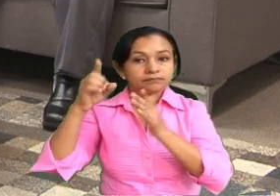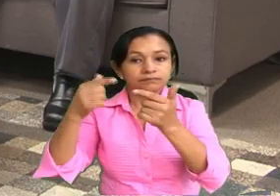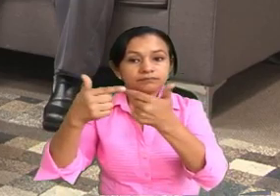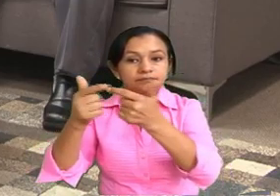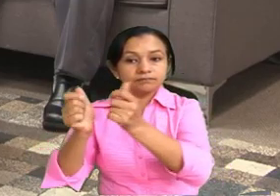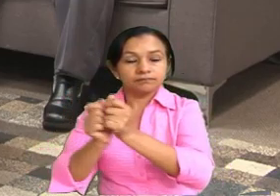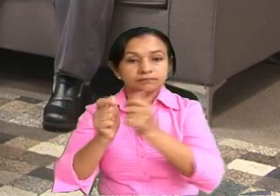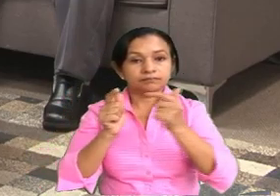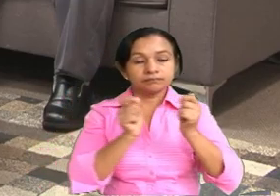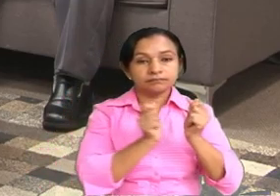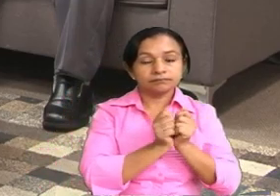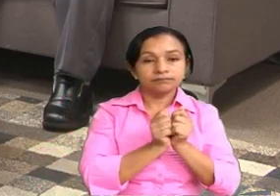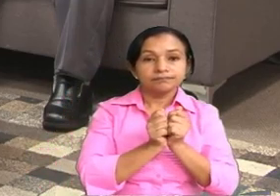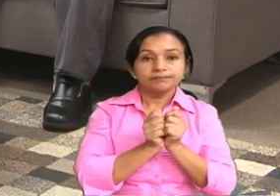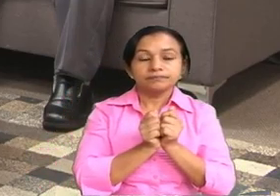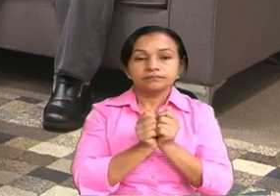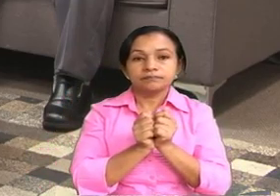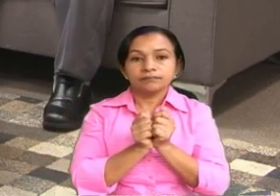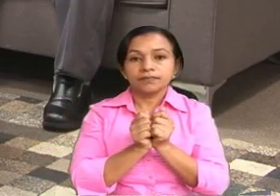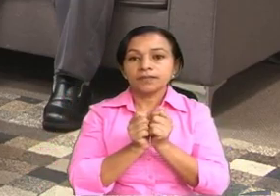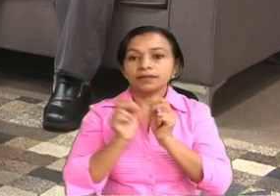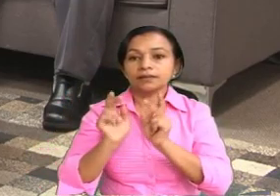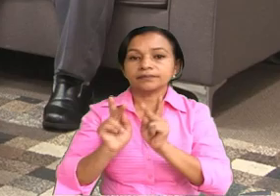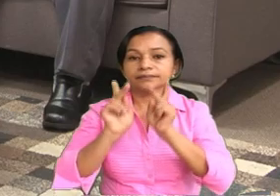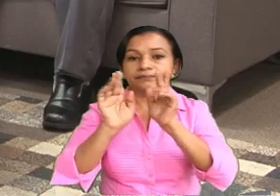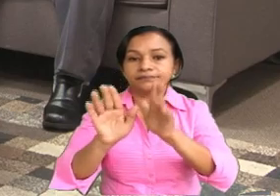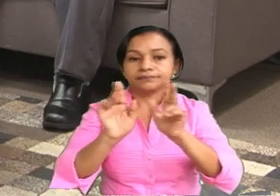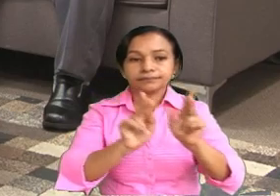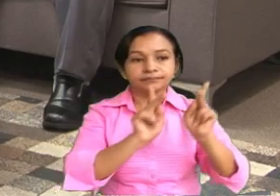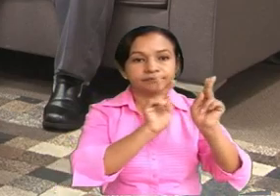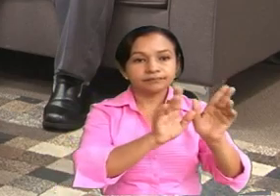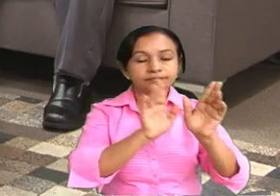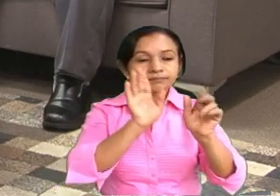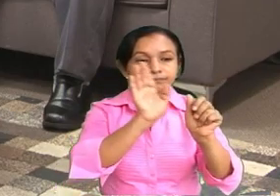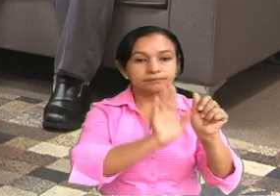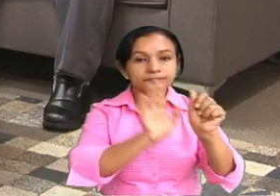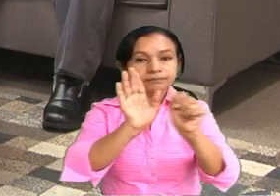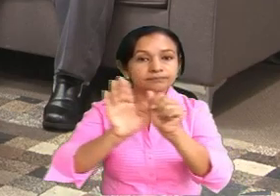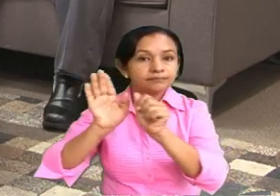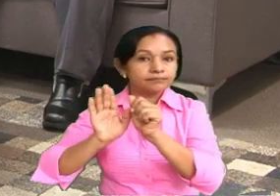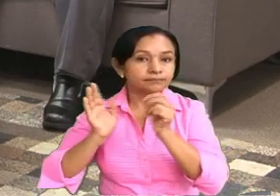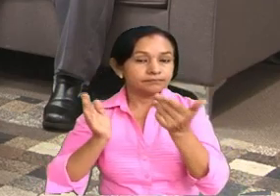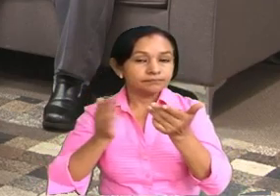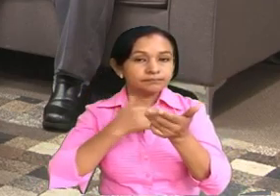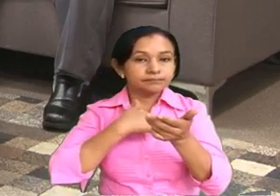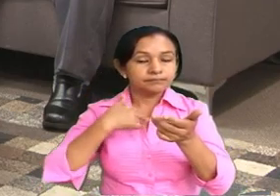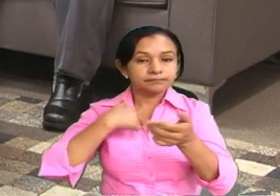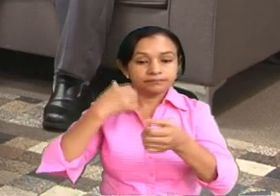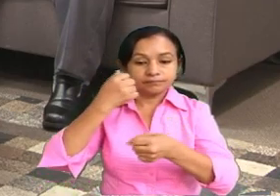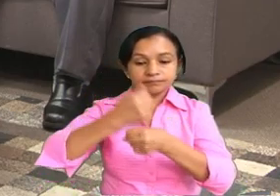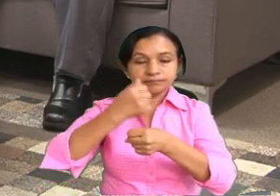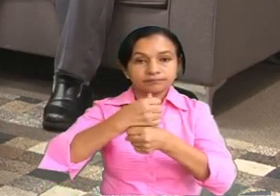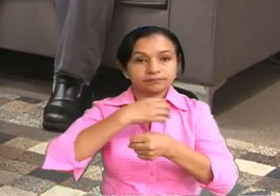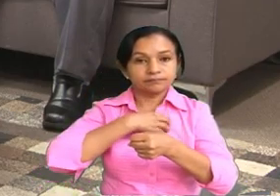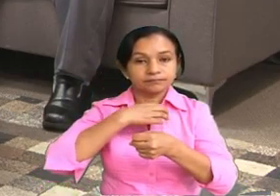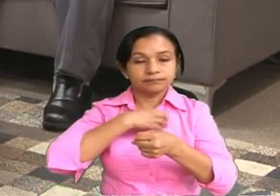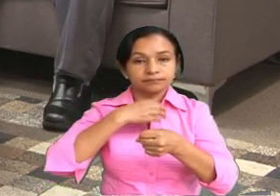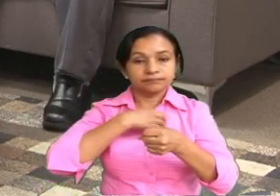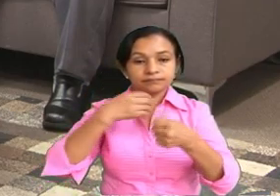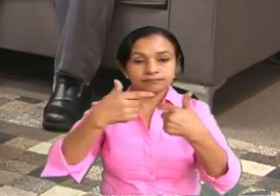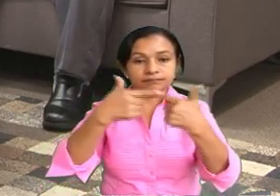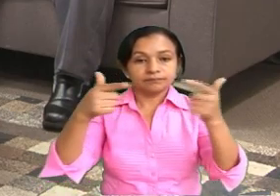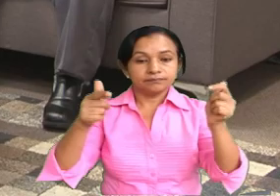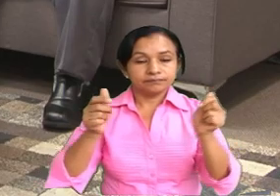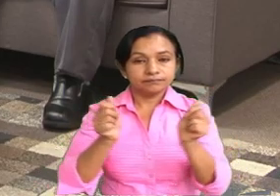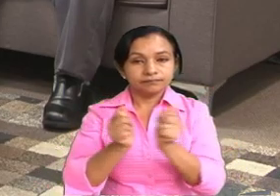colectivo, sin perder la particularidad de la individualidad de cada uno, produciendo, pero también comprendido dentro de